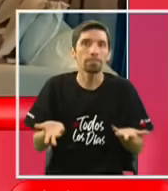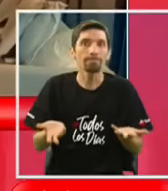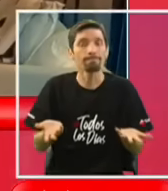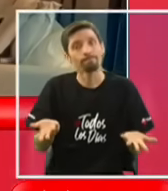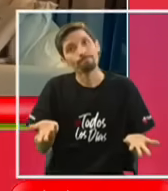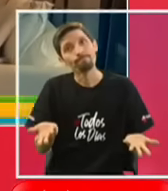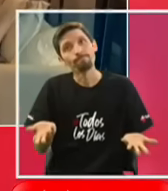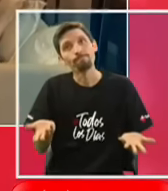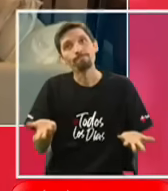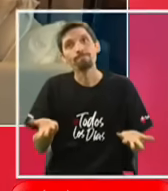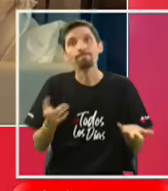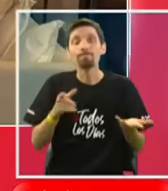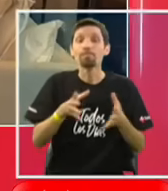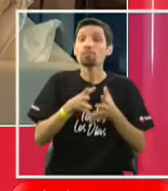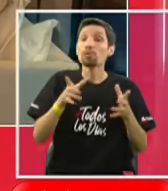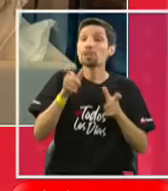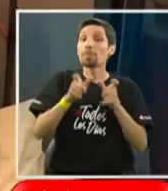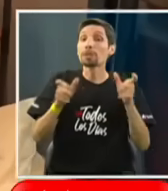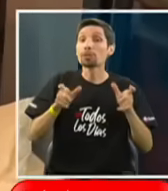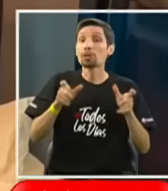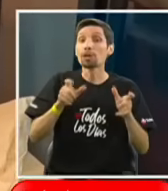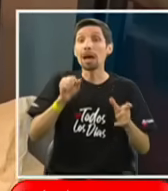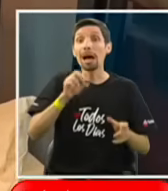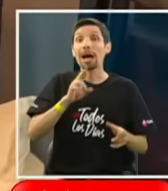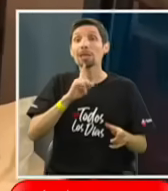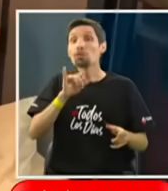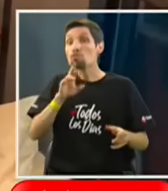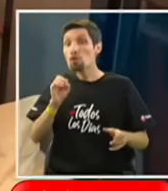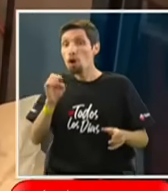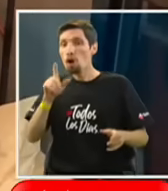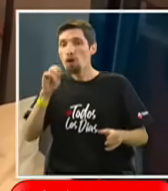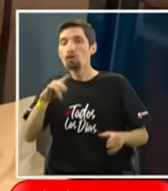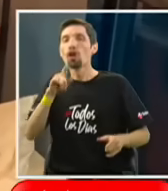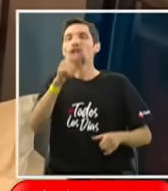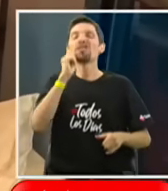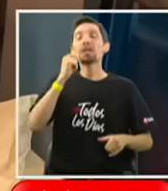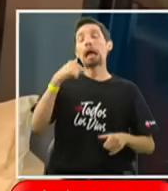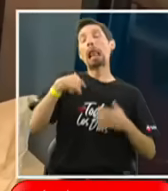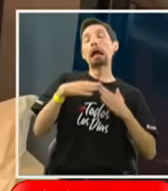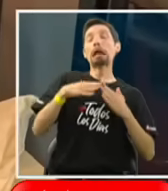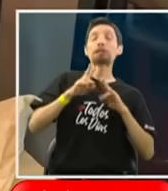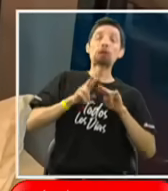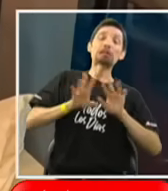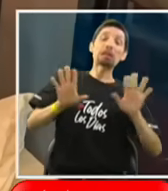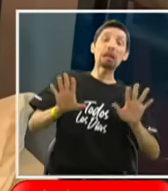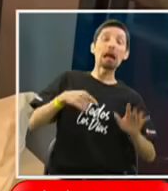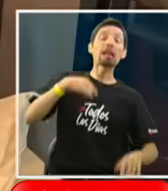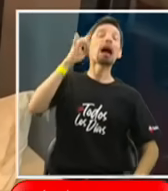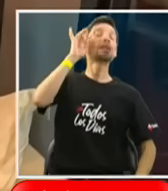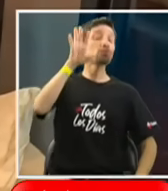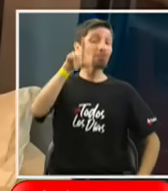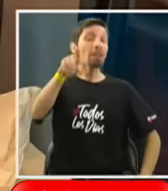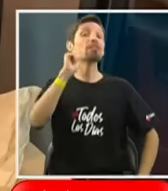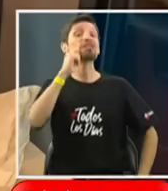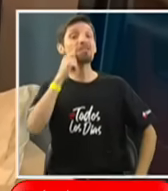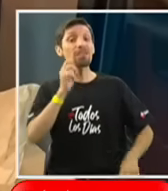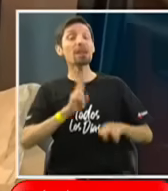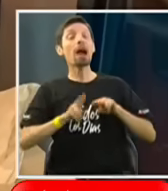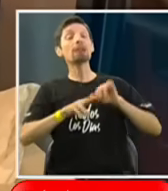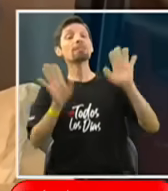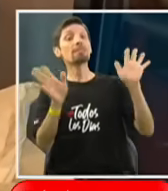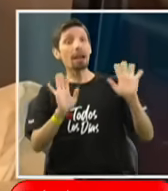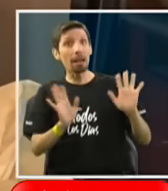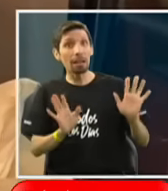Bueno, mucha gente ha criticado que en la cuarentena o en la casa uno no hace nada y ahora cacharon lo peludo que no hacen nada.